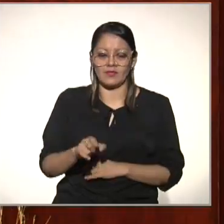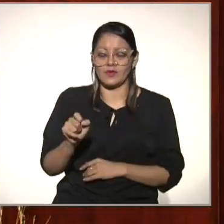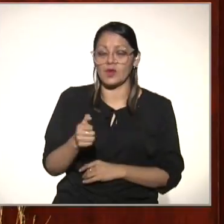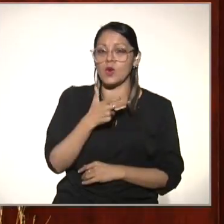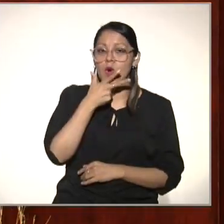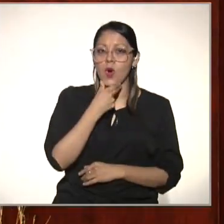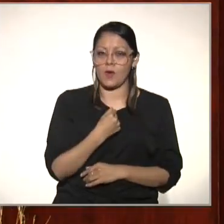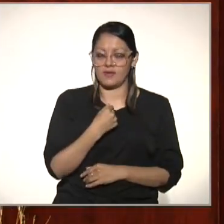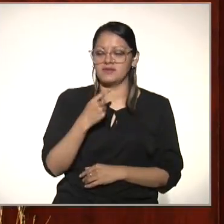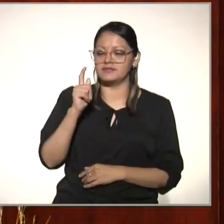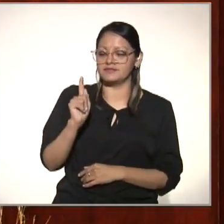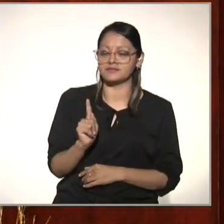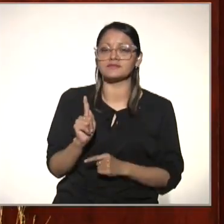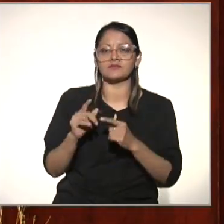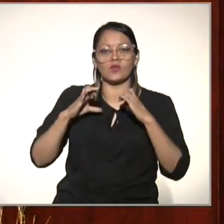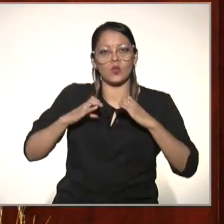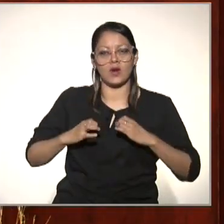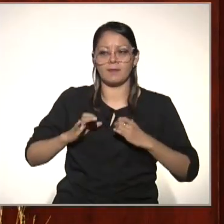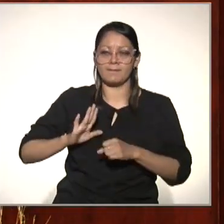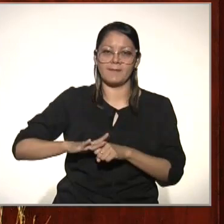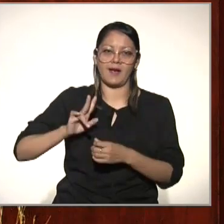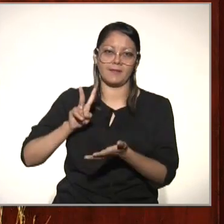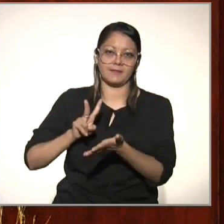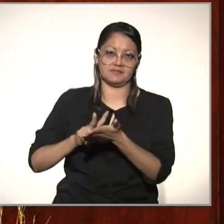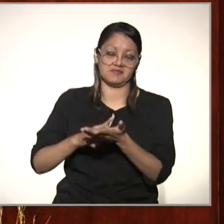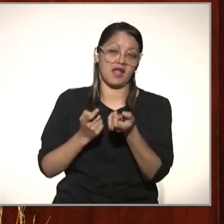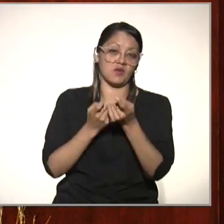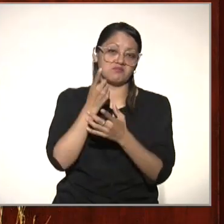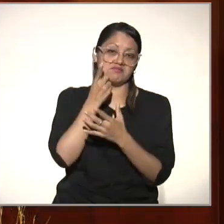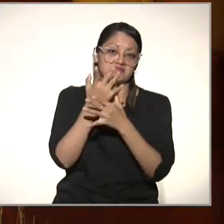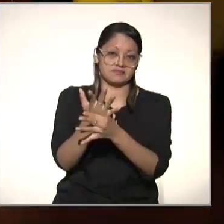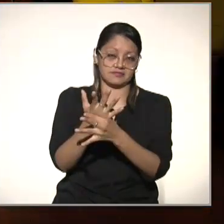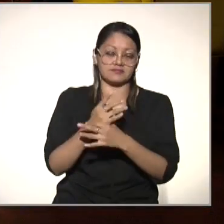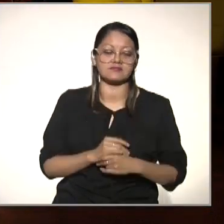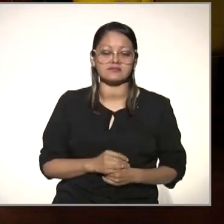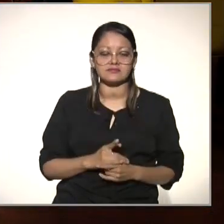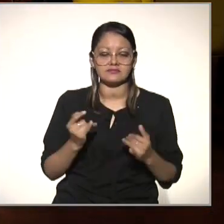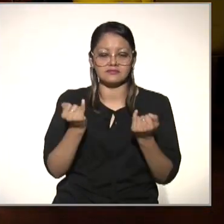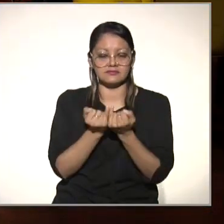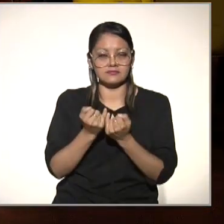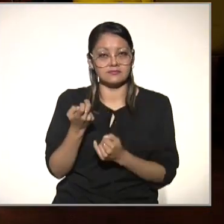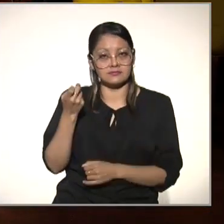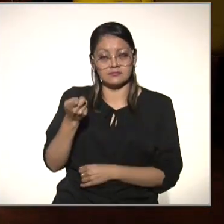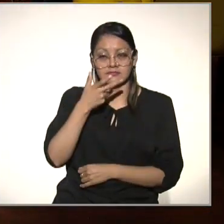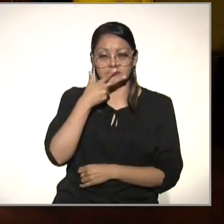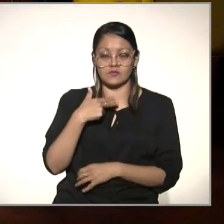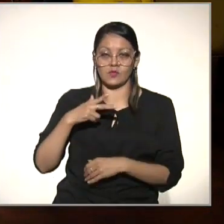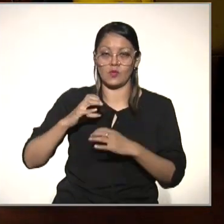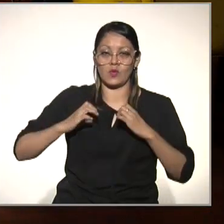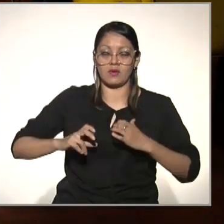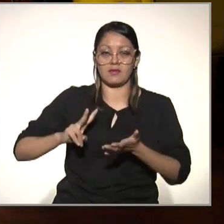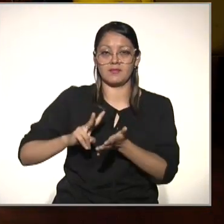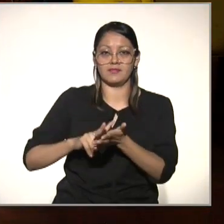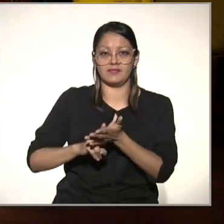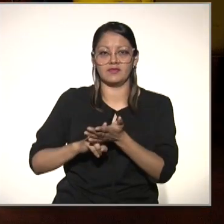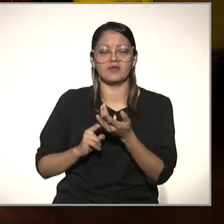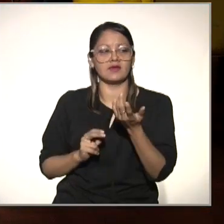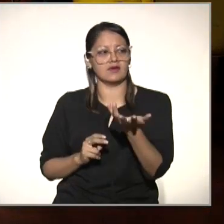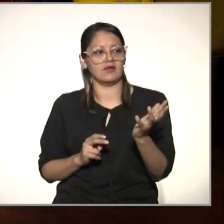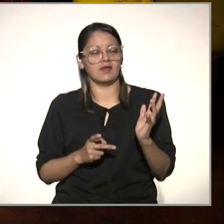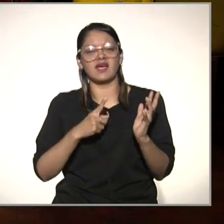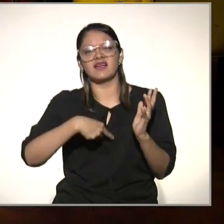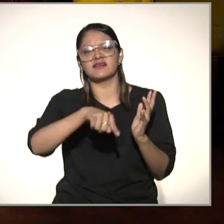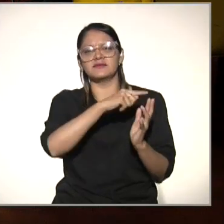masculinidad heterosexual es el cuerpo que más vale. Y lo que pasa es que en ese privilegio es que lo andamos